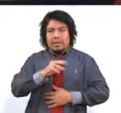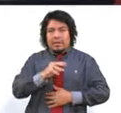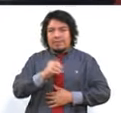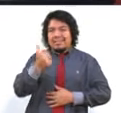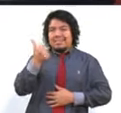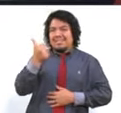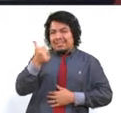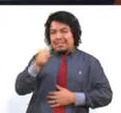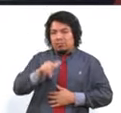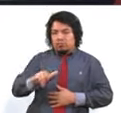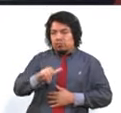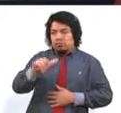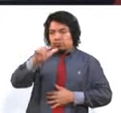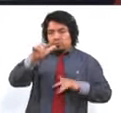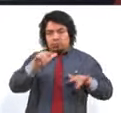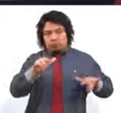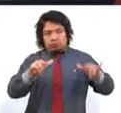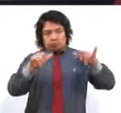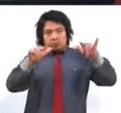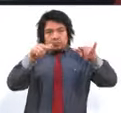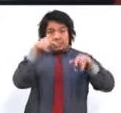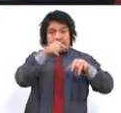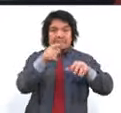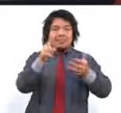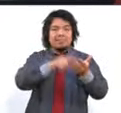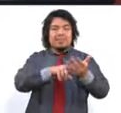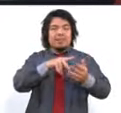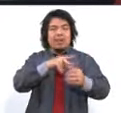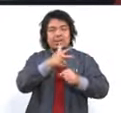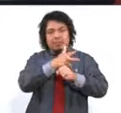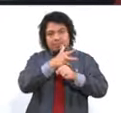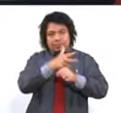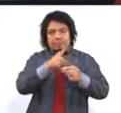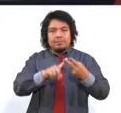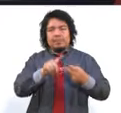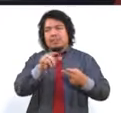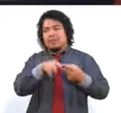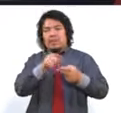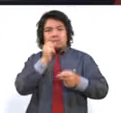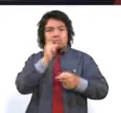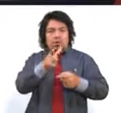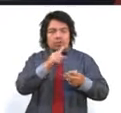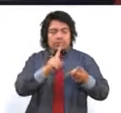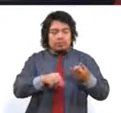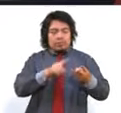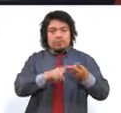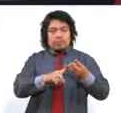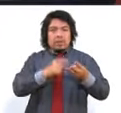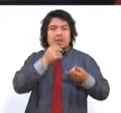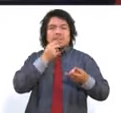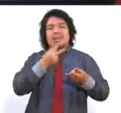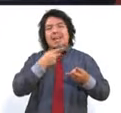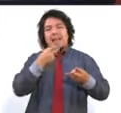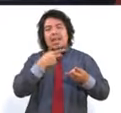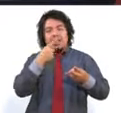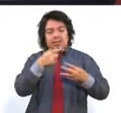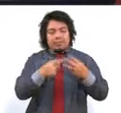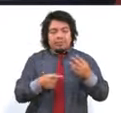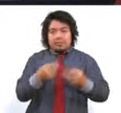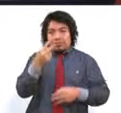Matrix 300 RTK, con cámara de última generación, estrobos, lámparas, altavoces, que además son controlados desde